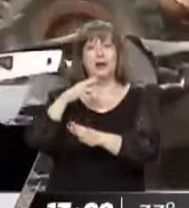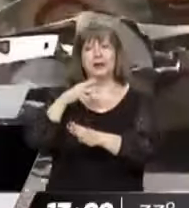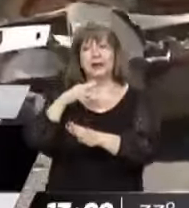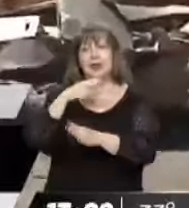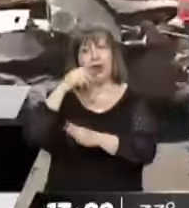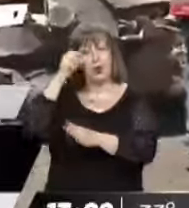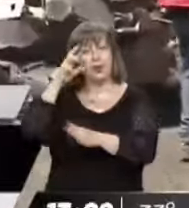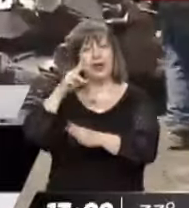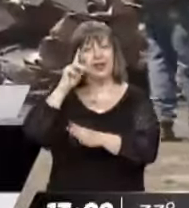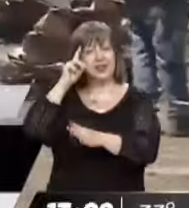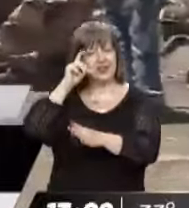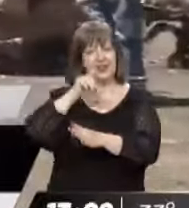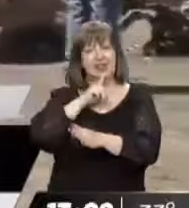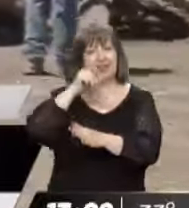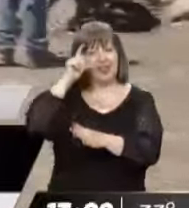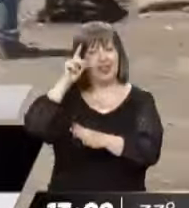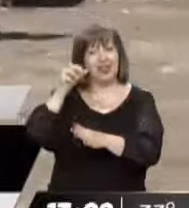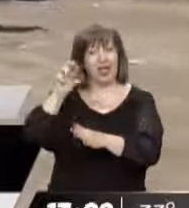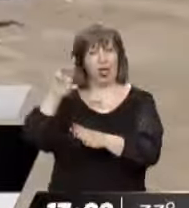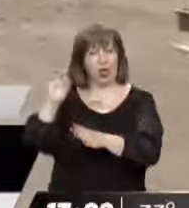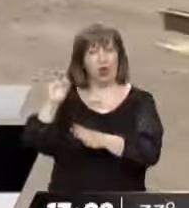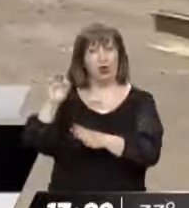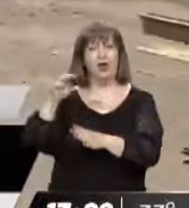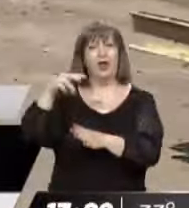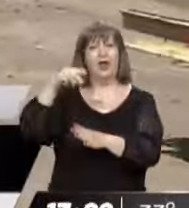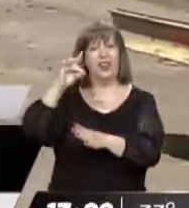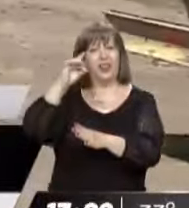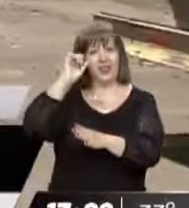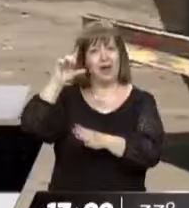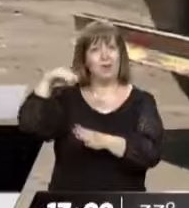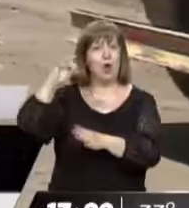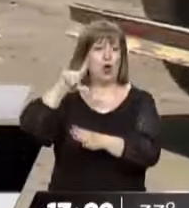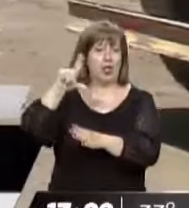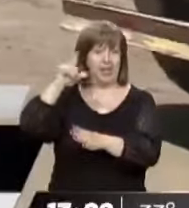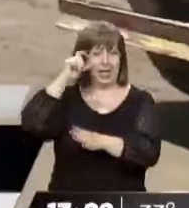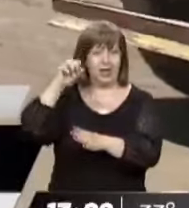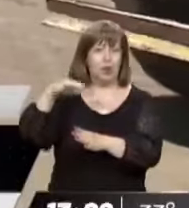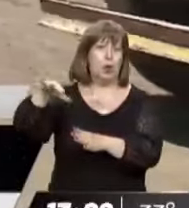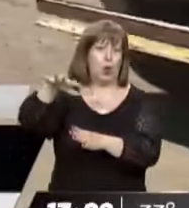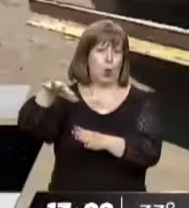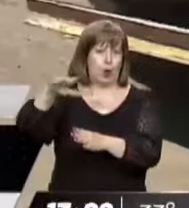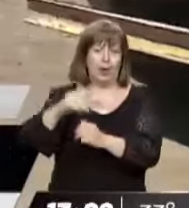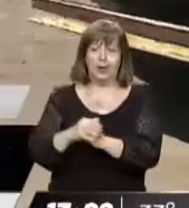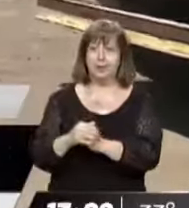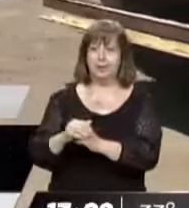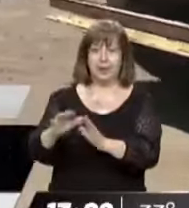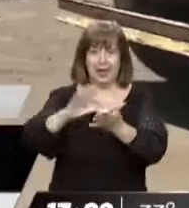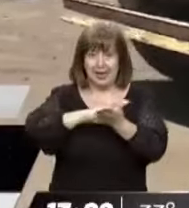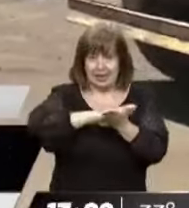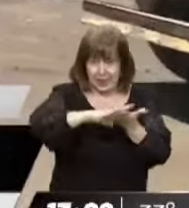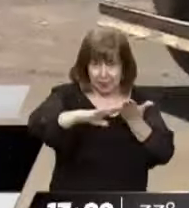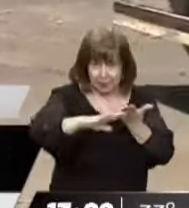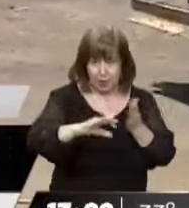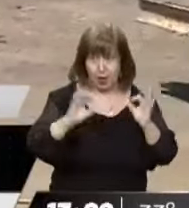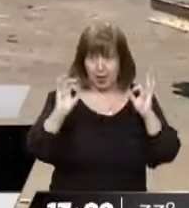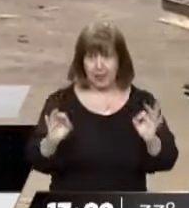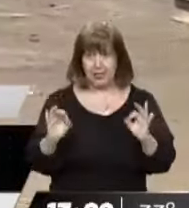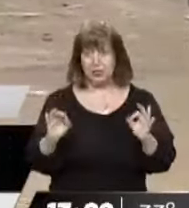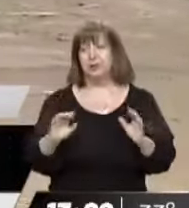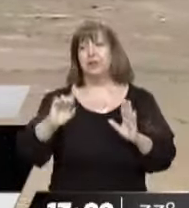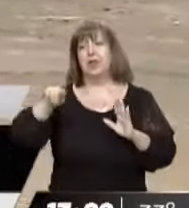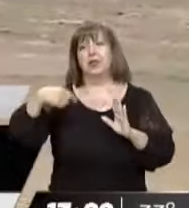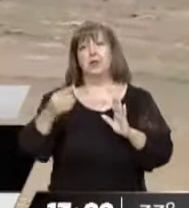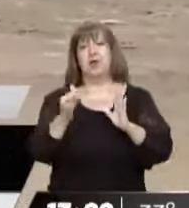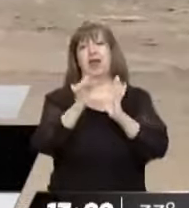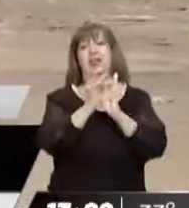ya todas las viviendas que están inhabilitadas, para poder sacar un decreto de inhabitabilidad y para